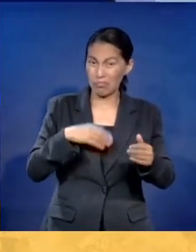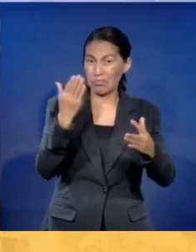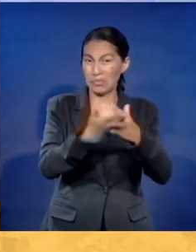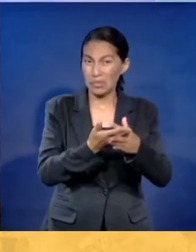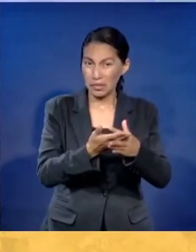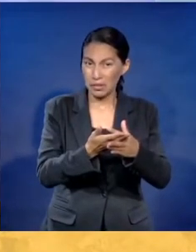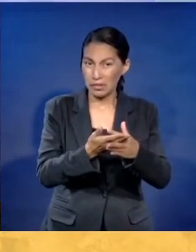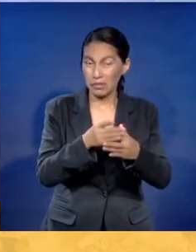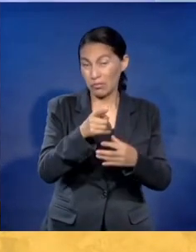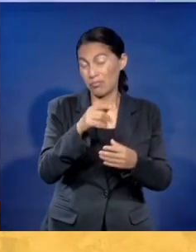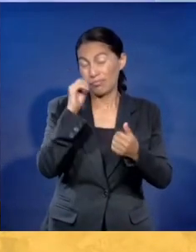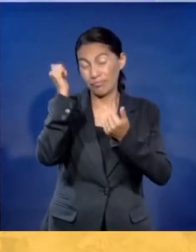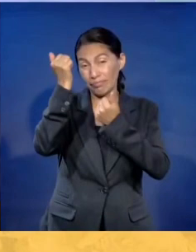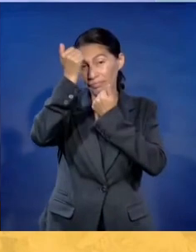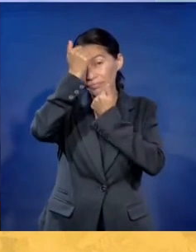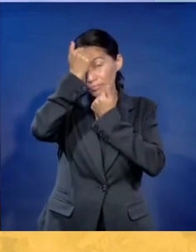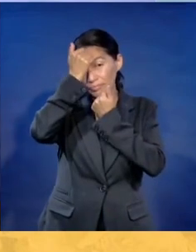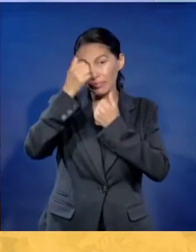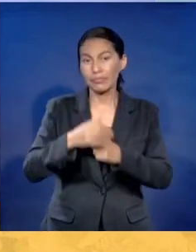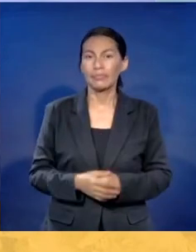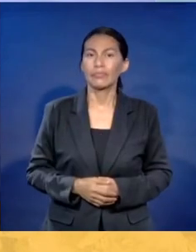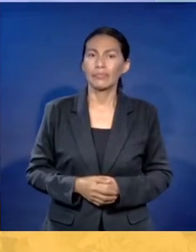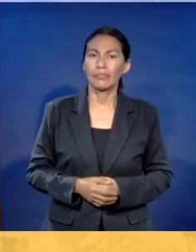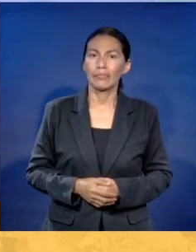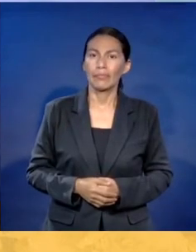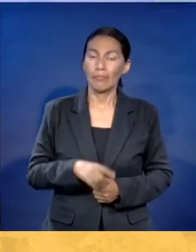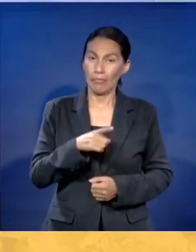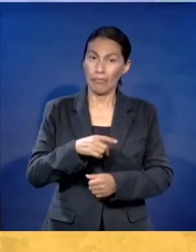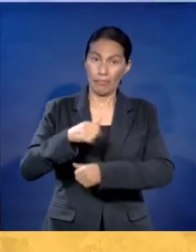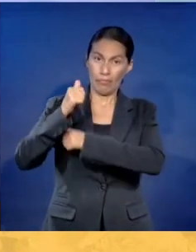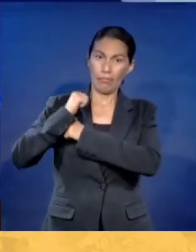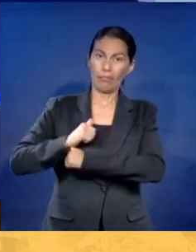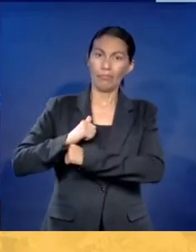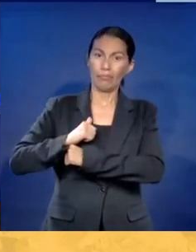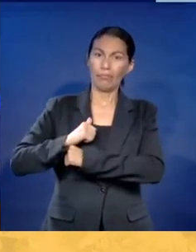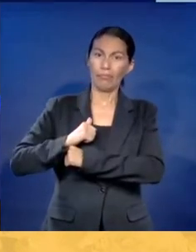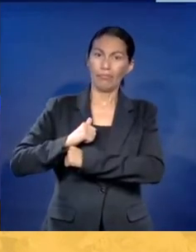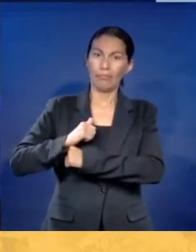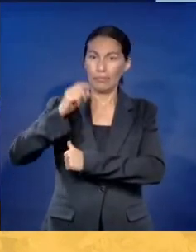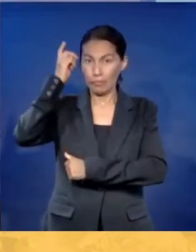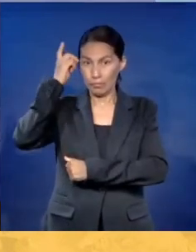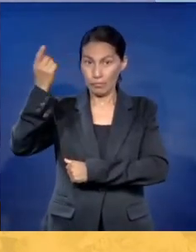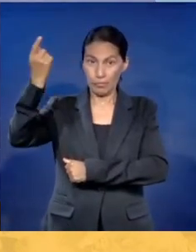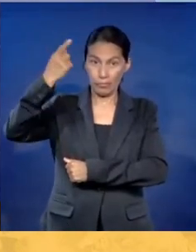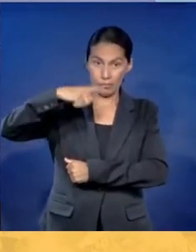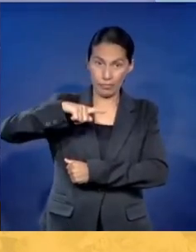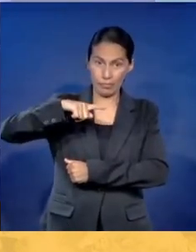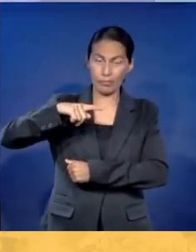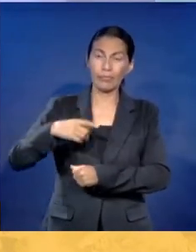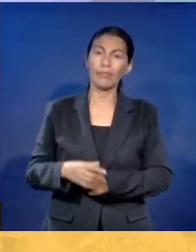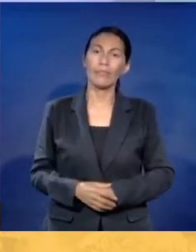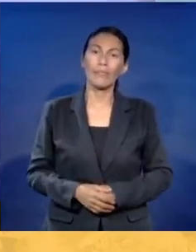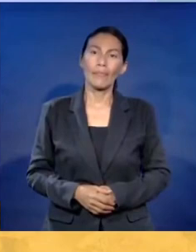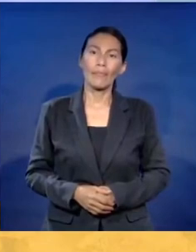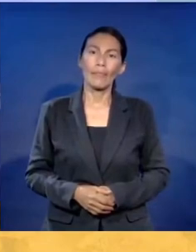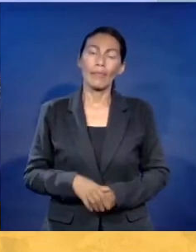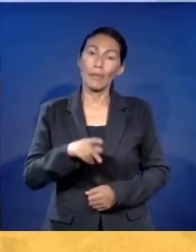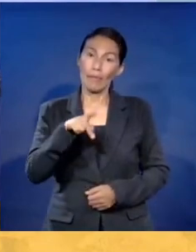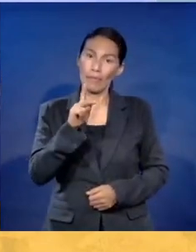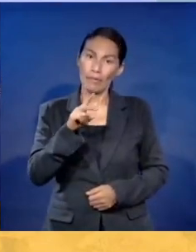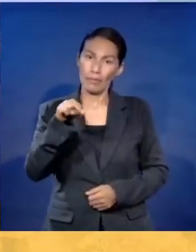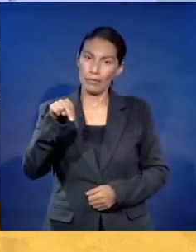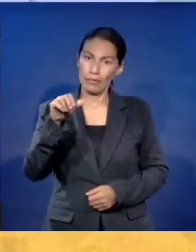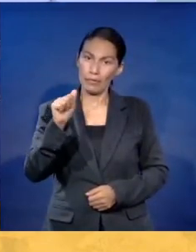haber hecho eso llevaba la autoridad divina o no la llevaba Sí pero no están era bueno para